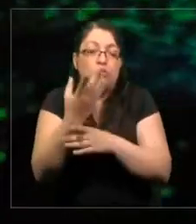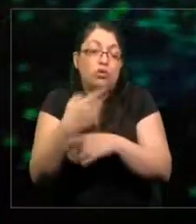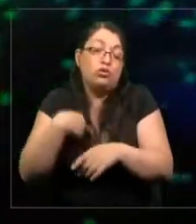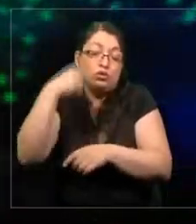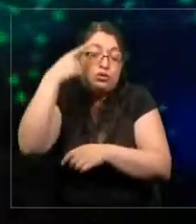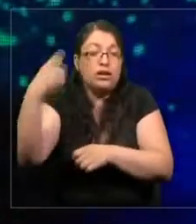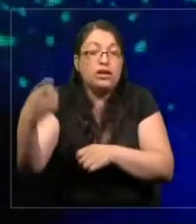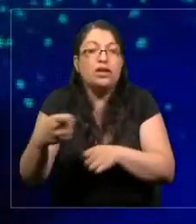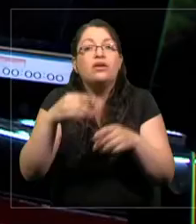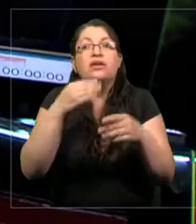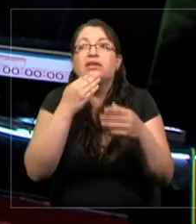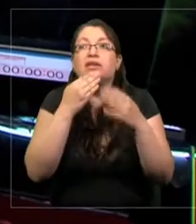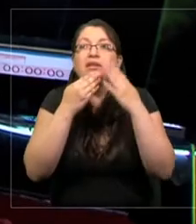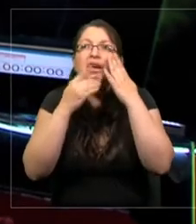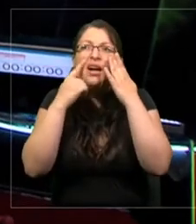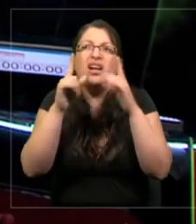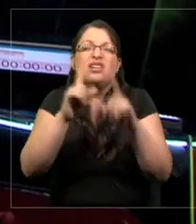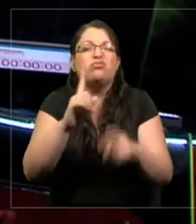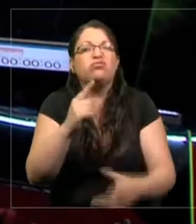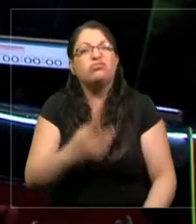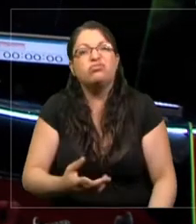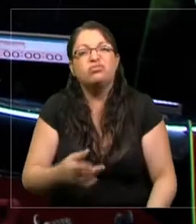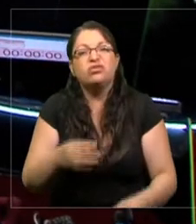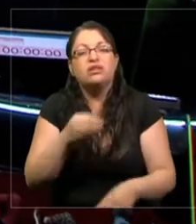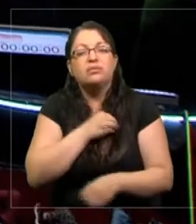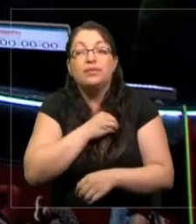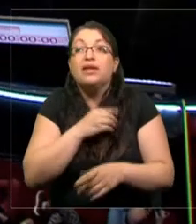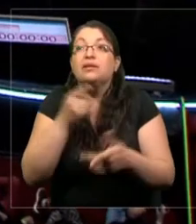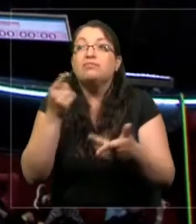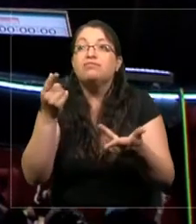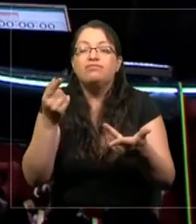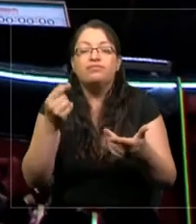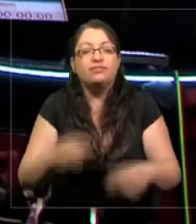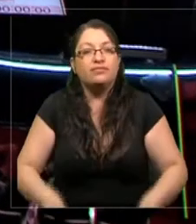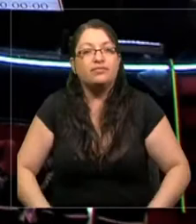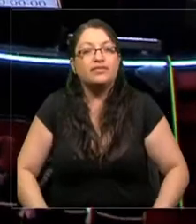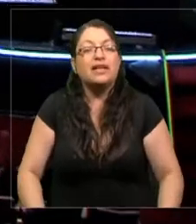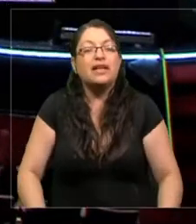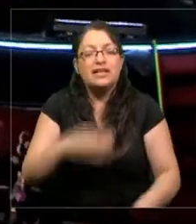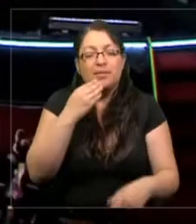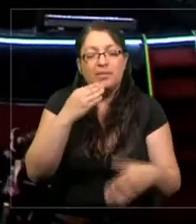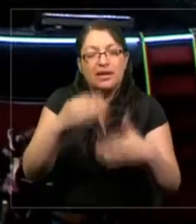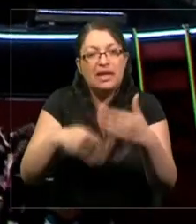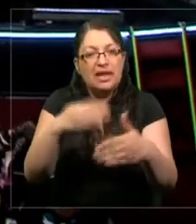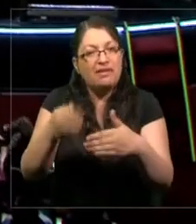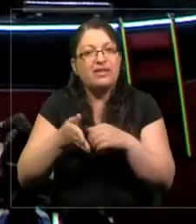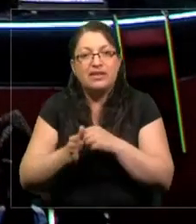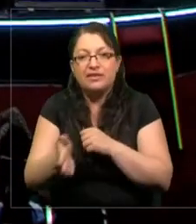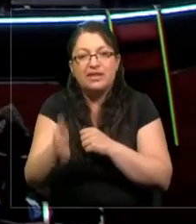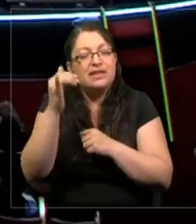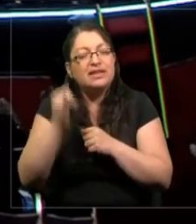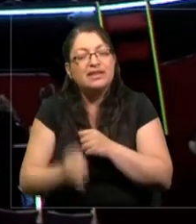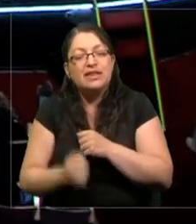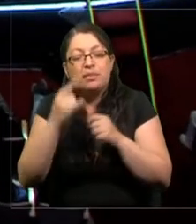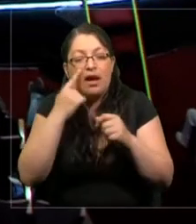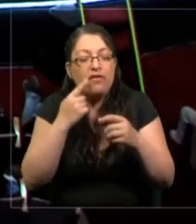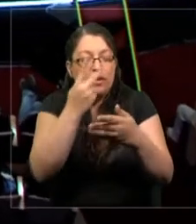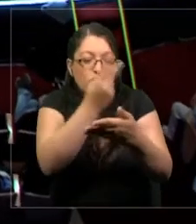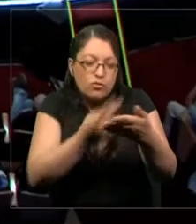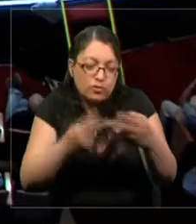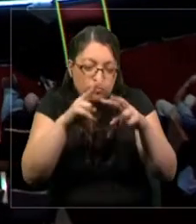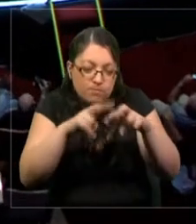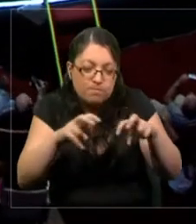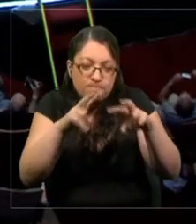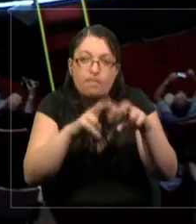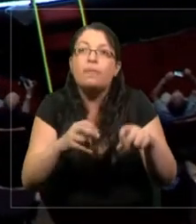hemos tenido y no se ve qué lástima que avanzar de forma permanente y en el monitoreo del diseño científico